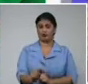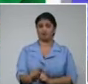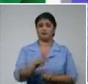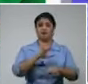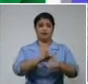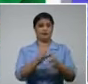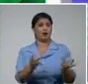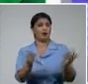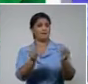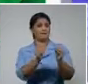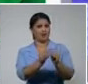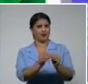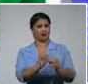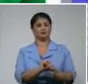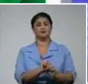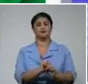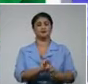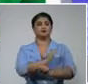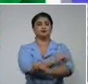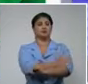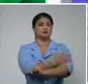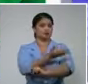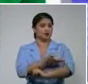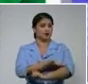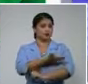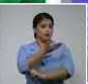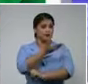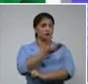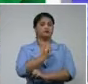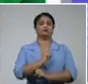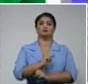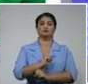mellitus y padecer de hipertensión arterial.